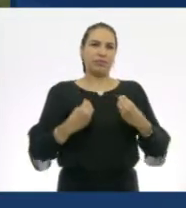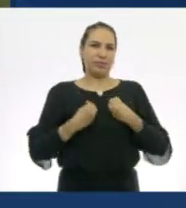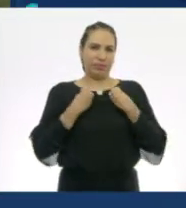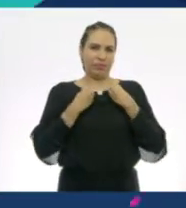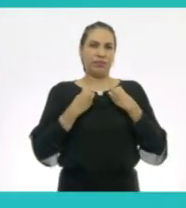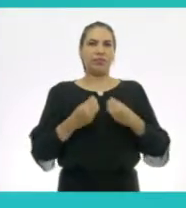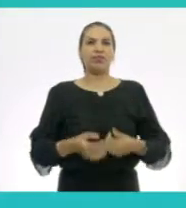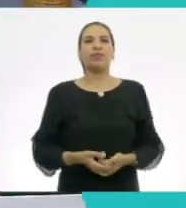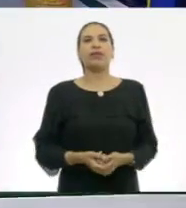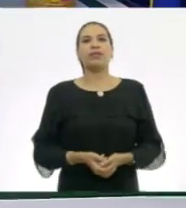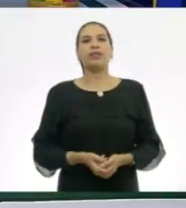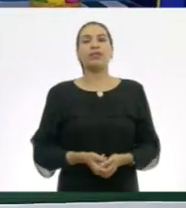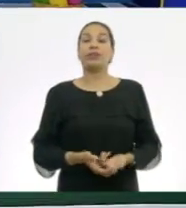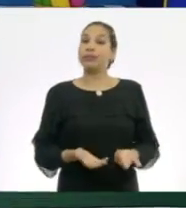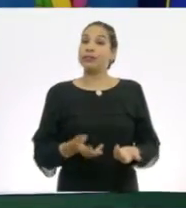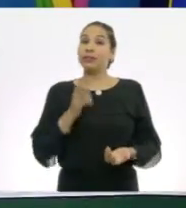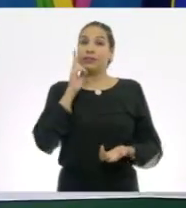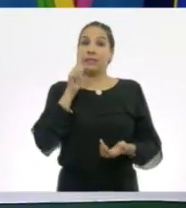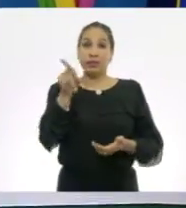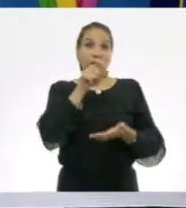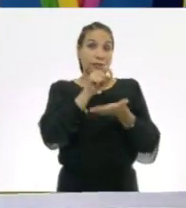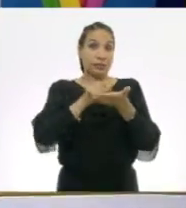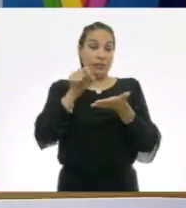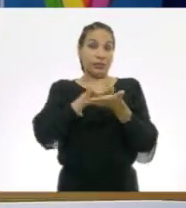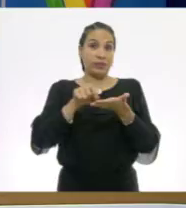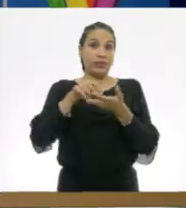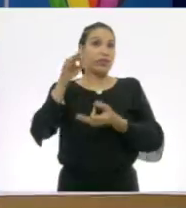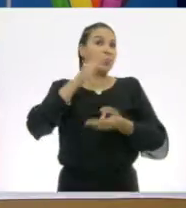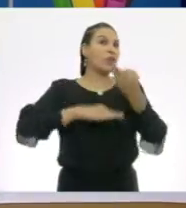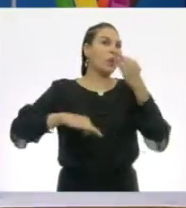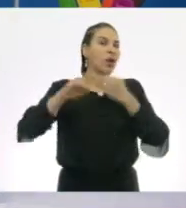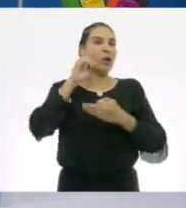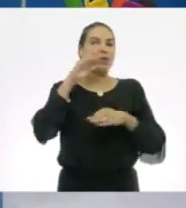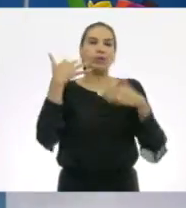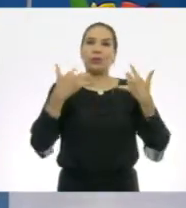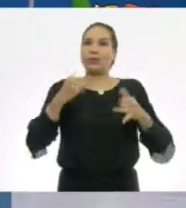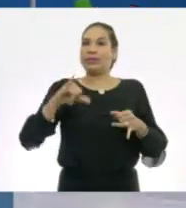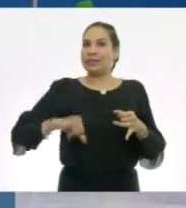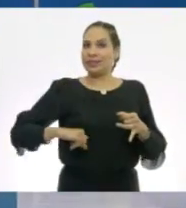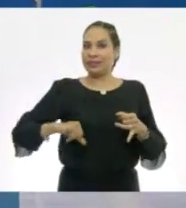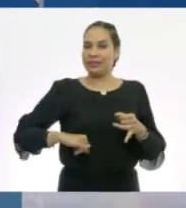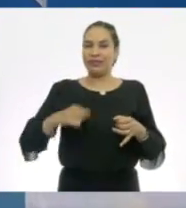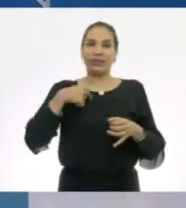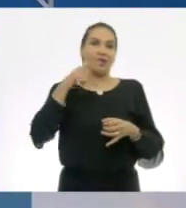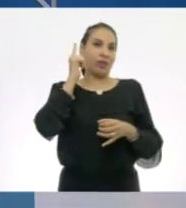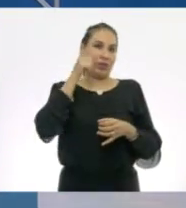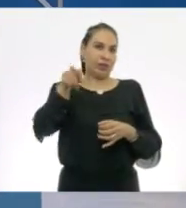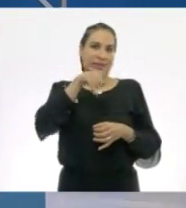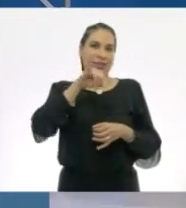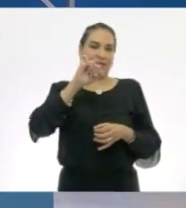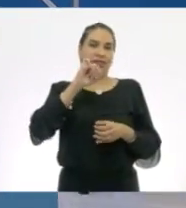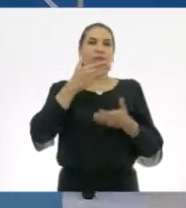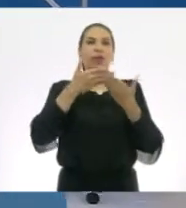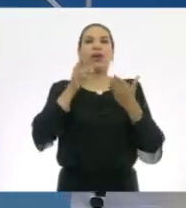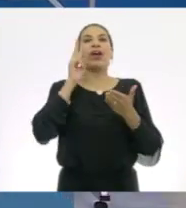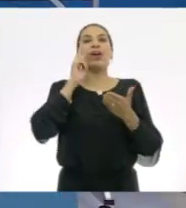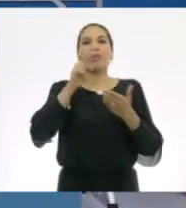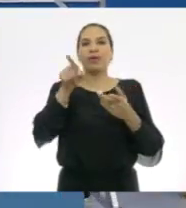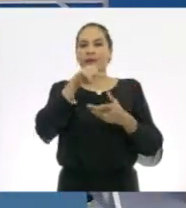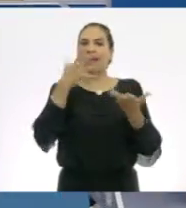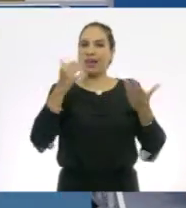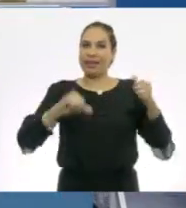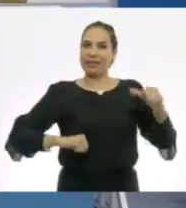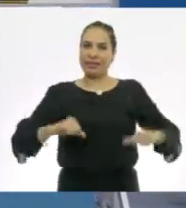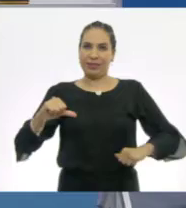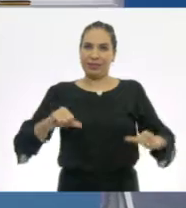alimento. ¿Qué tal? ¿Anotaron todo lo que les pareció relevante? Yo espero que sí, porque ahorita van a ver la actividad que les